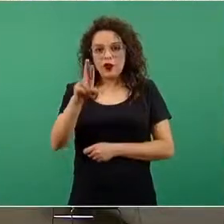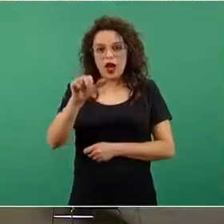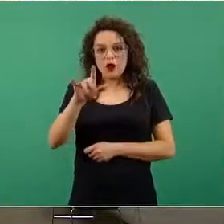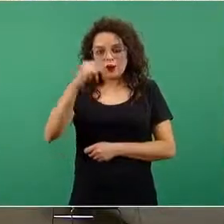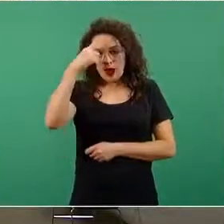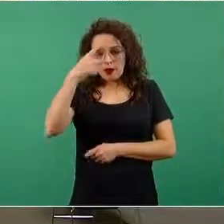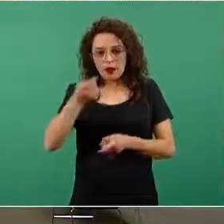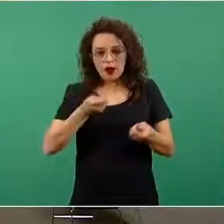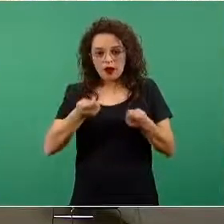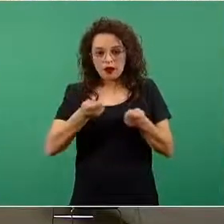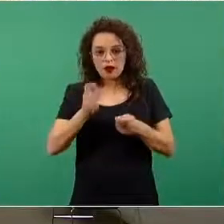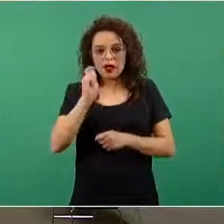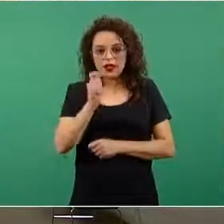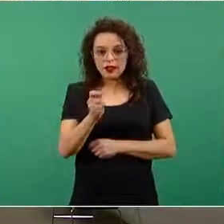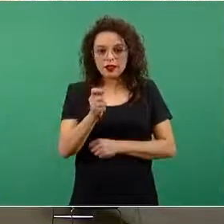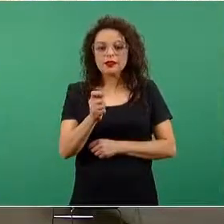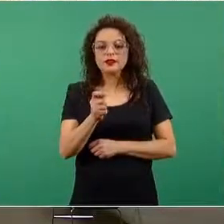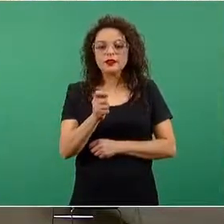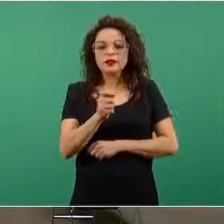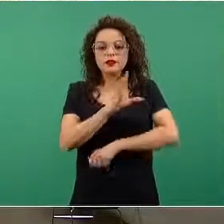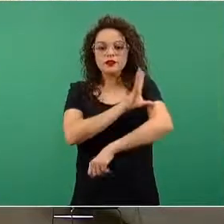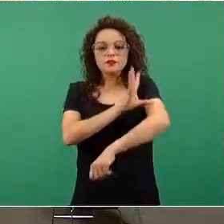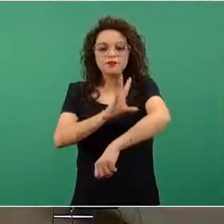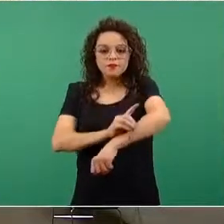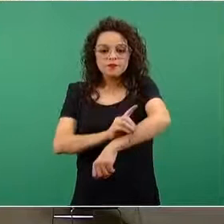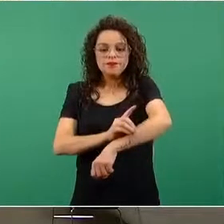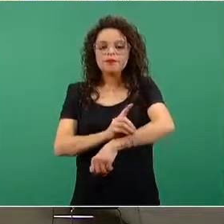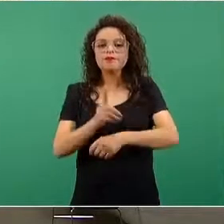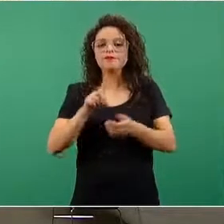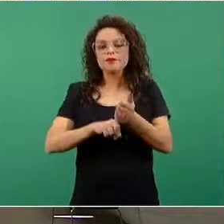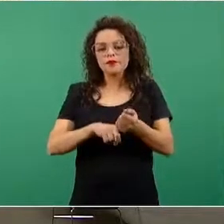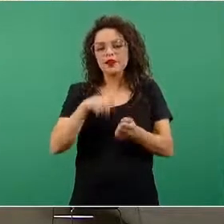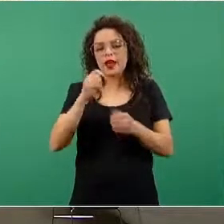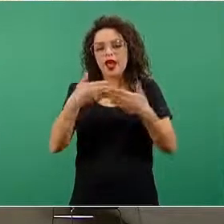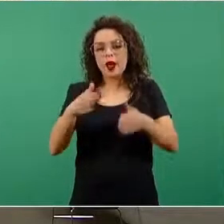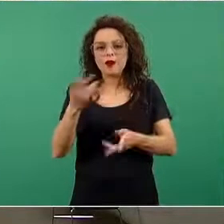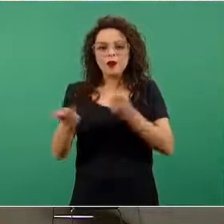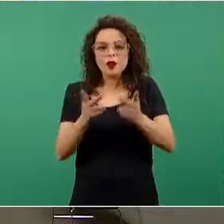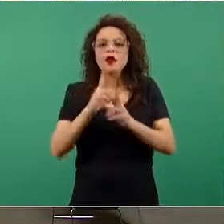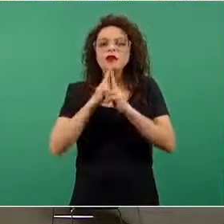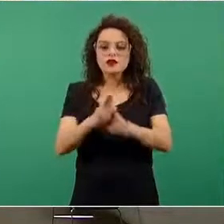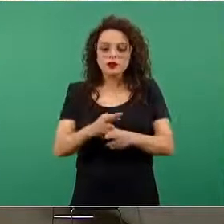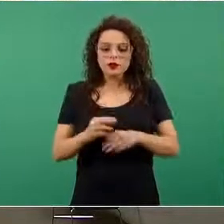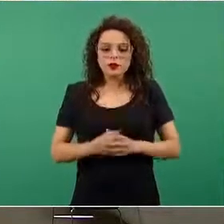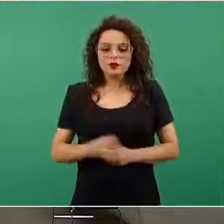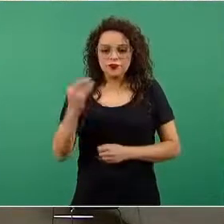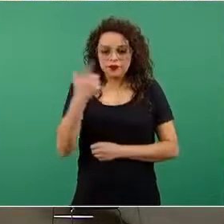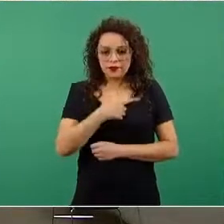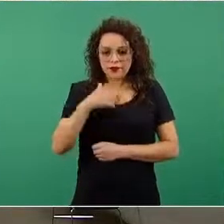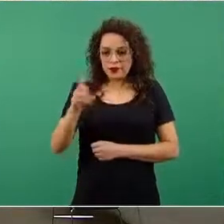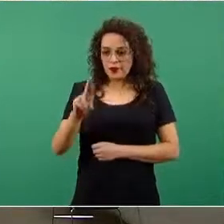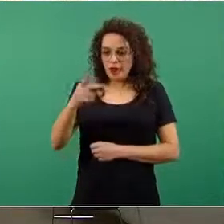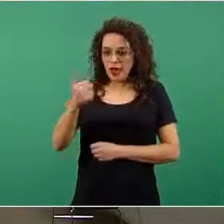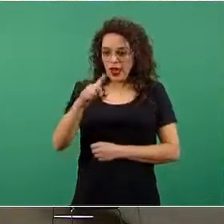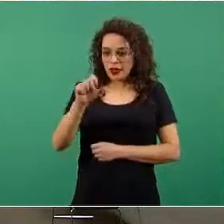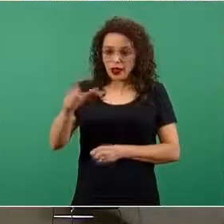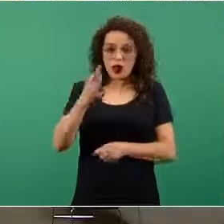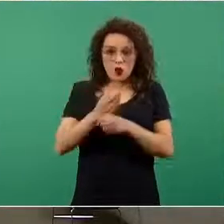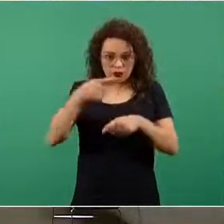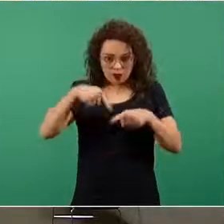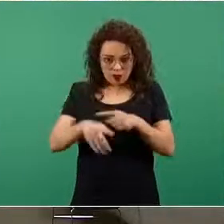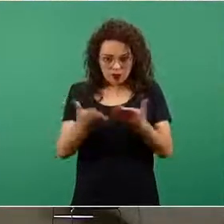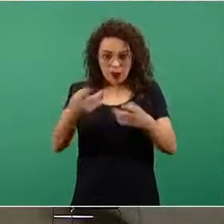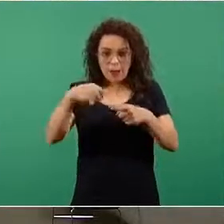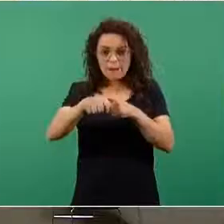la sección de preguntas y respuestas. Con mucho gusto, doctor López-Gatell. Vamos a proceder entonces a este espacio. Empezamos por aquí,